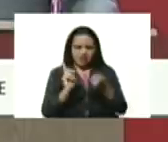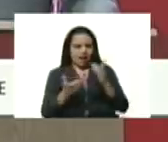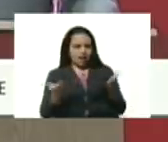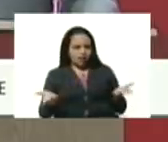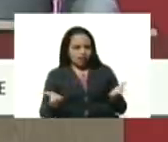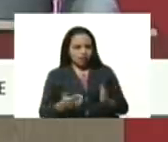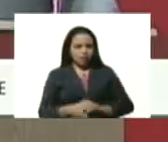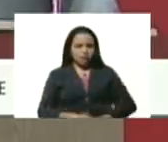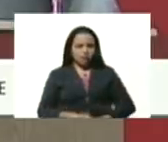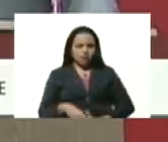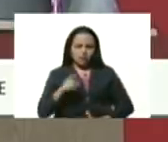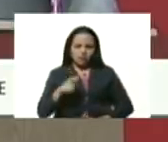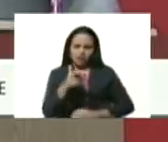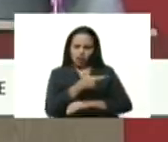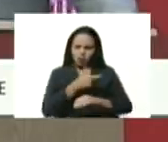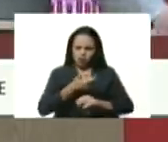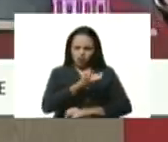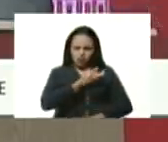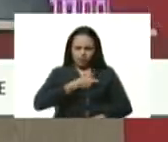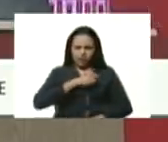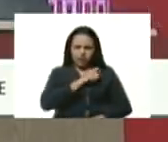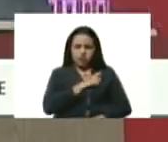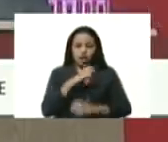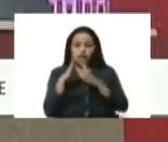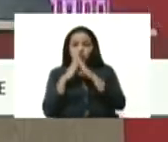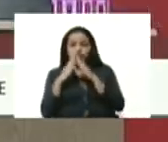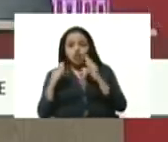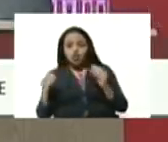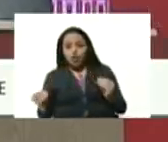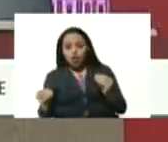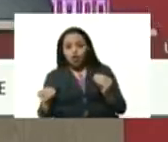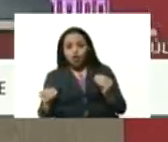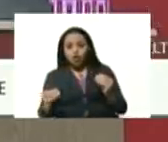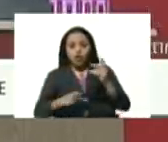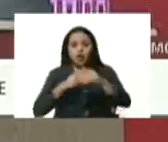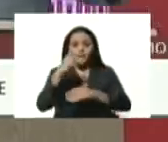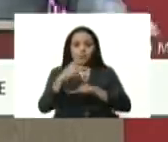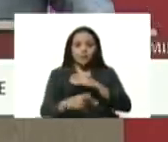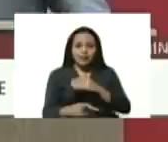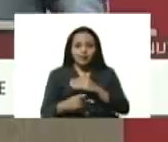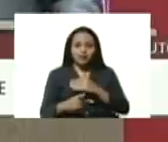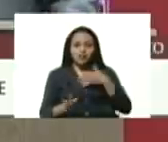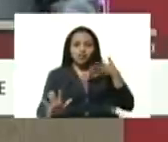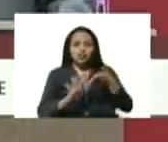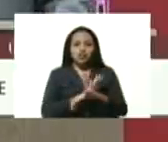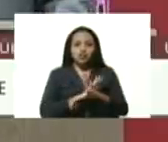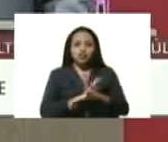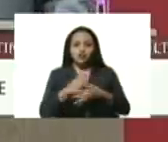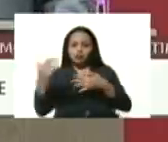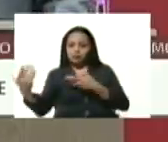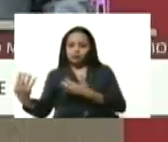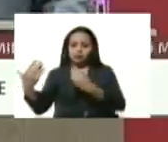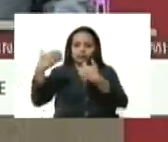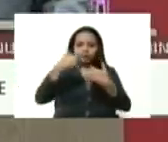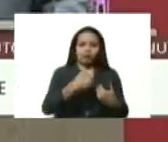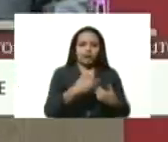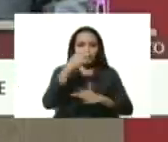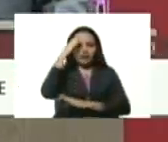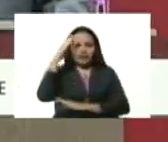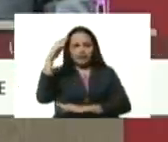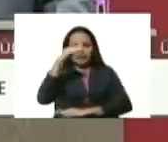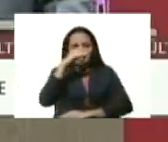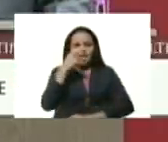que decir el gobierno de España con que todos los elementos de planificación que condujeron a la incursión militar armada, donde